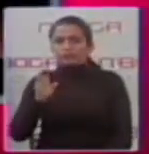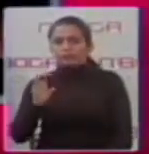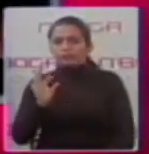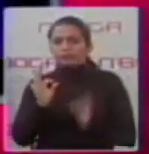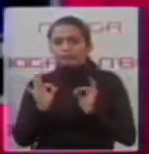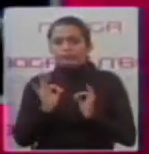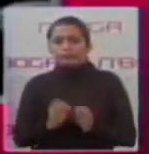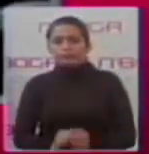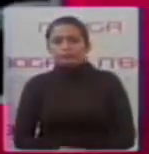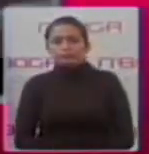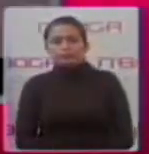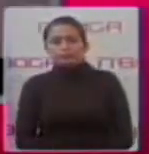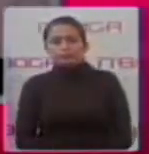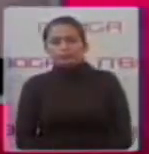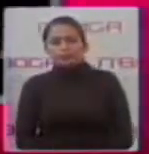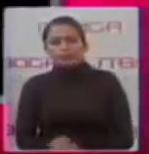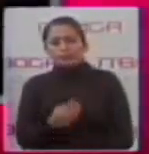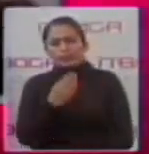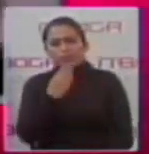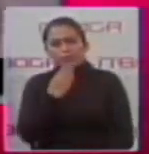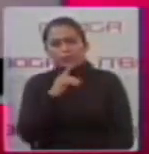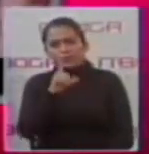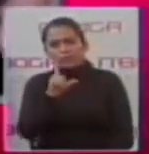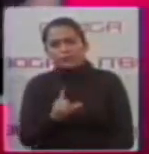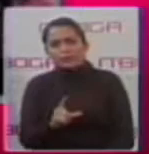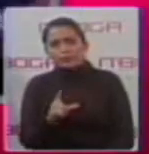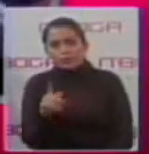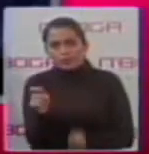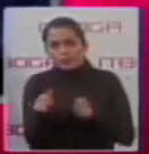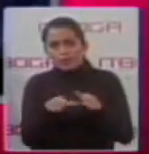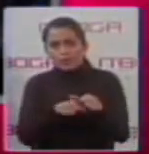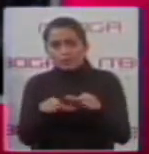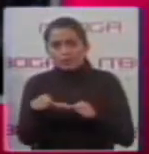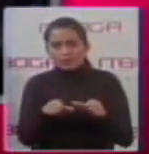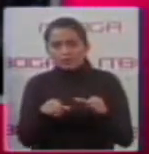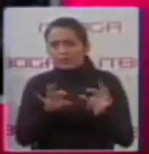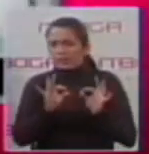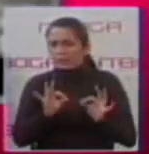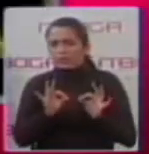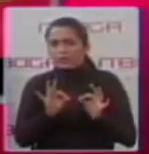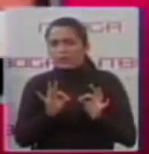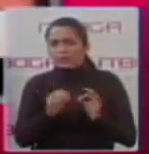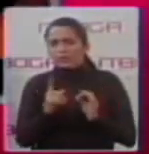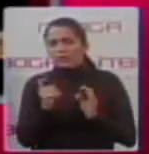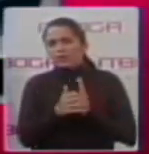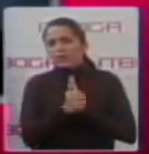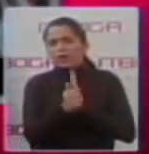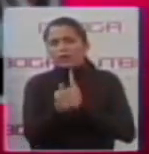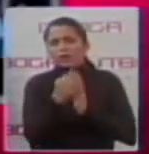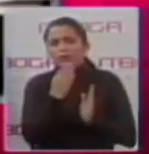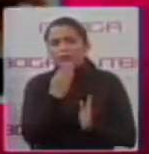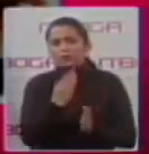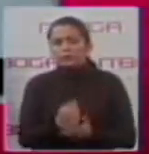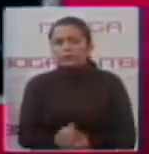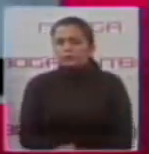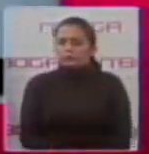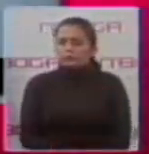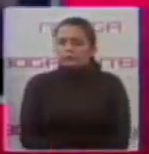¿Y cuáles son las habilidades que debe tener el administrador deportivo actual?